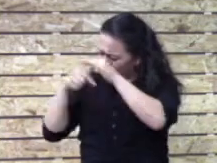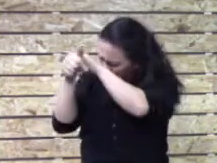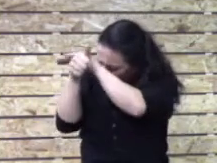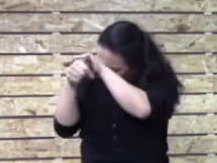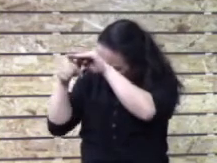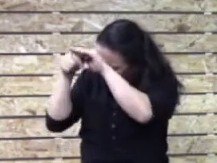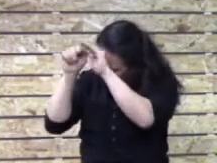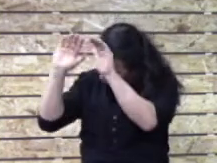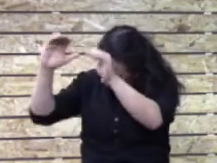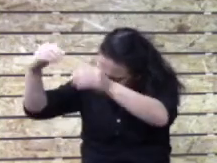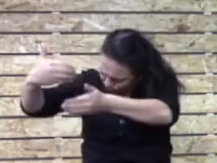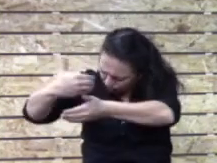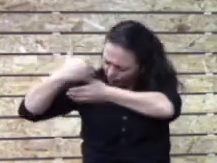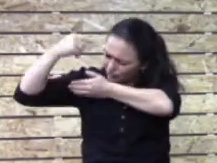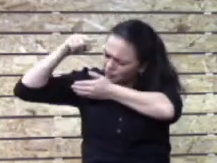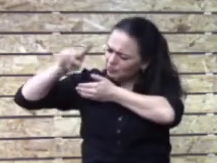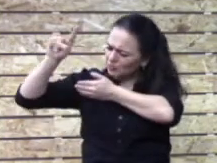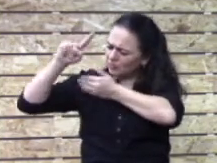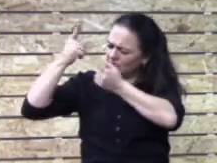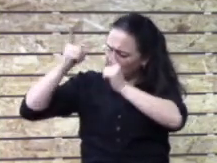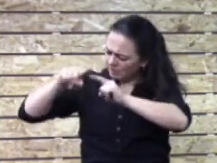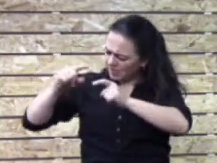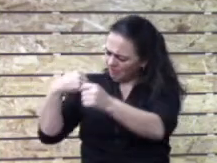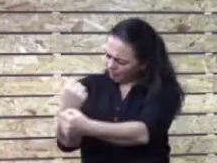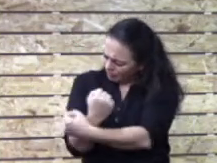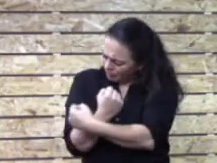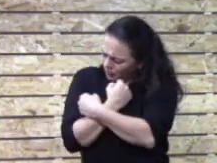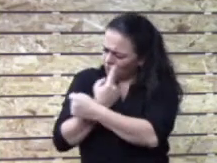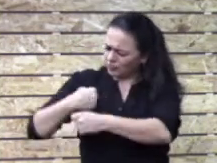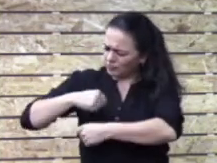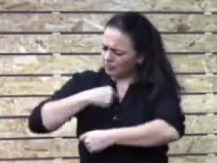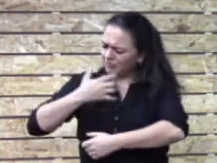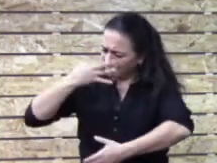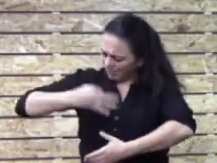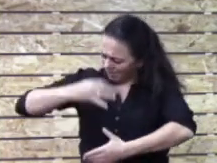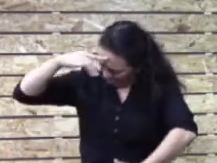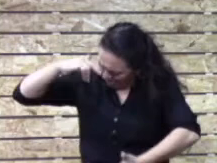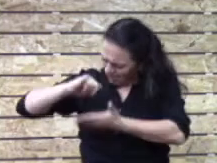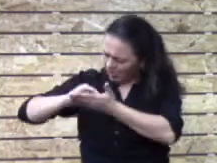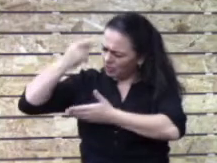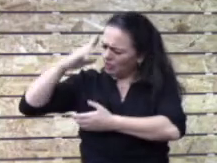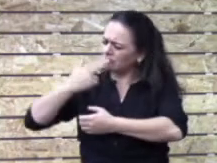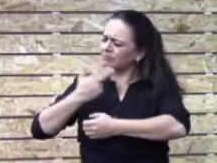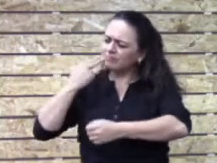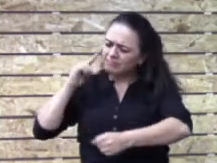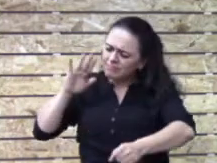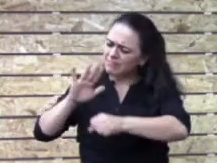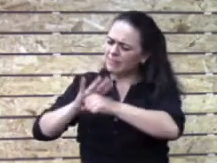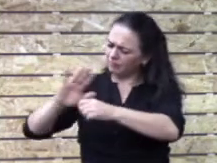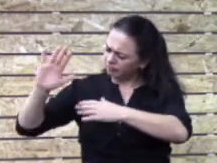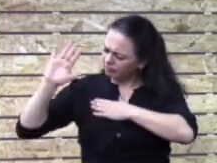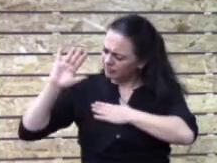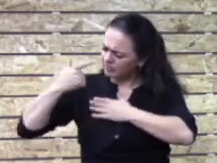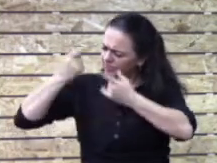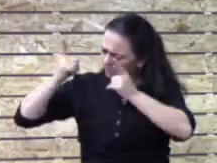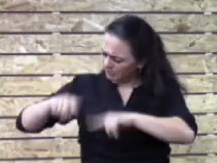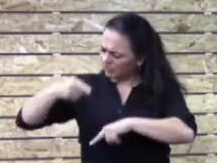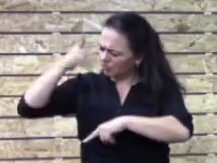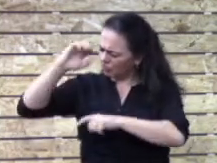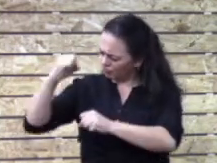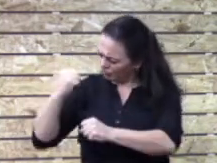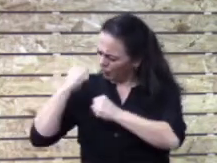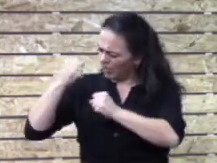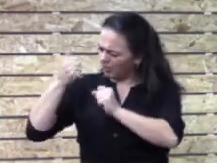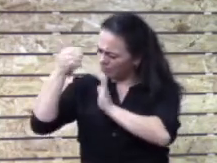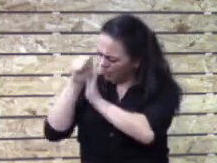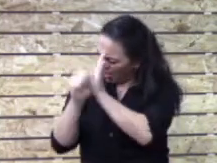en amor, en tus santas promesas, en tu santo plan y en el poder que tú tienes para cumplir todos